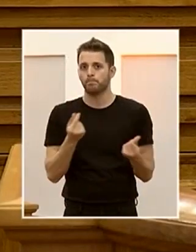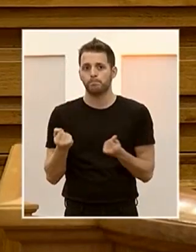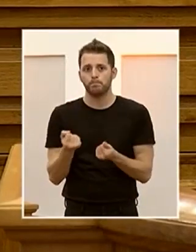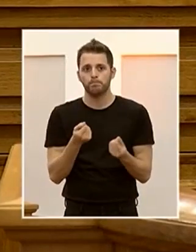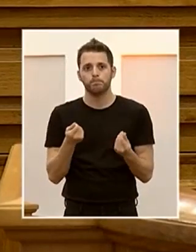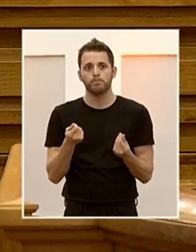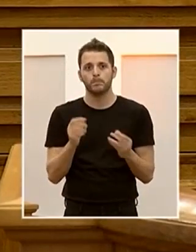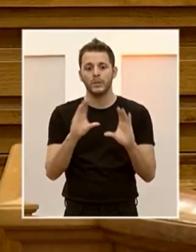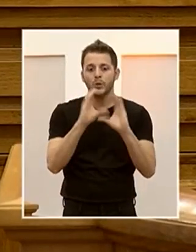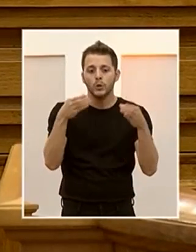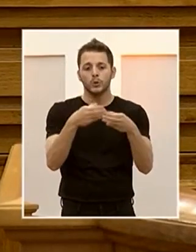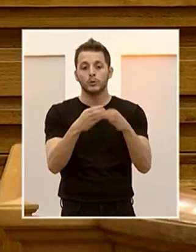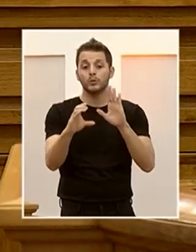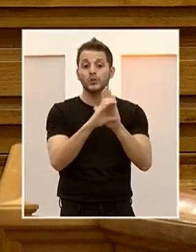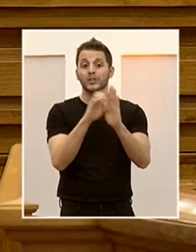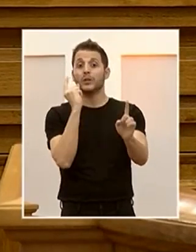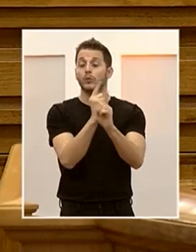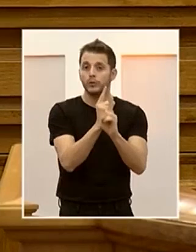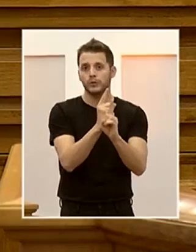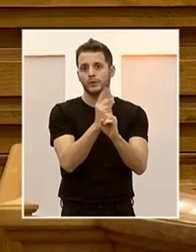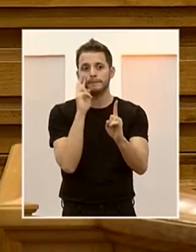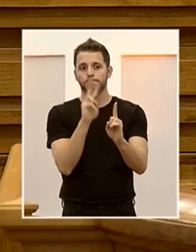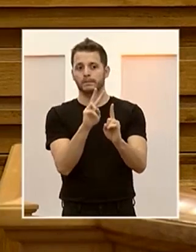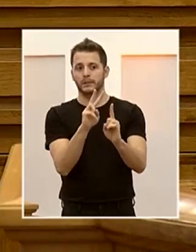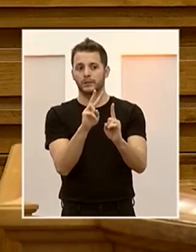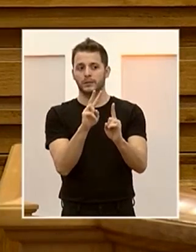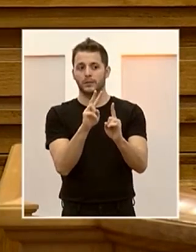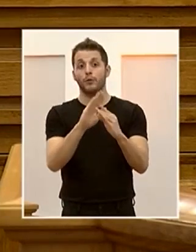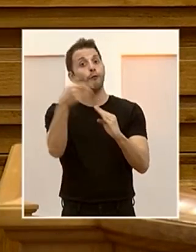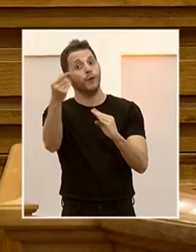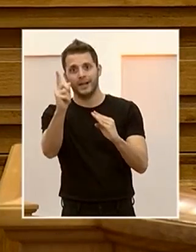se detectan adversarios a la Constitución no fuera de ella, sino dentro de ella.